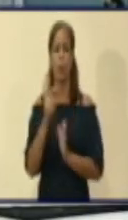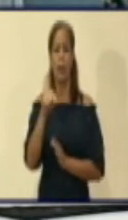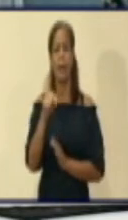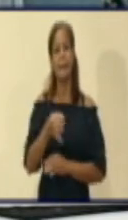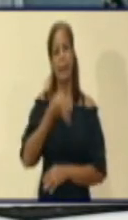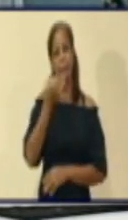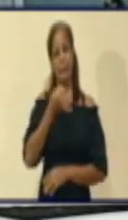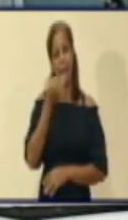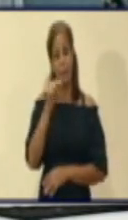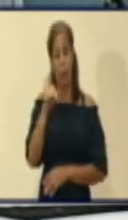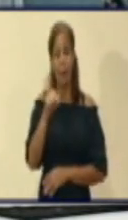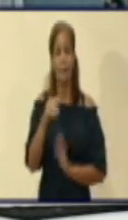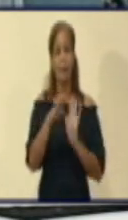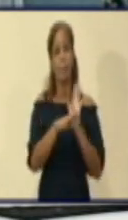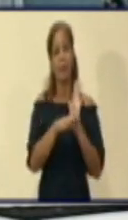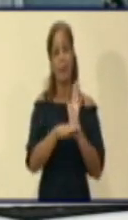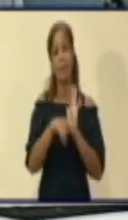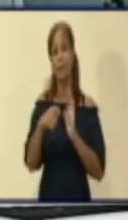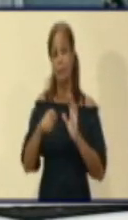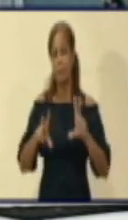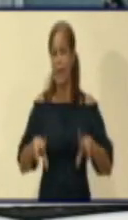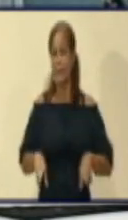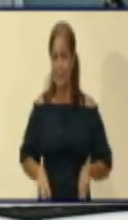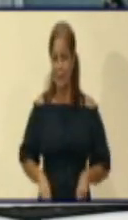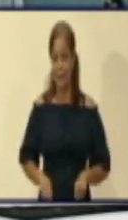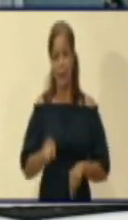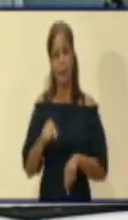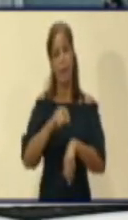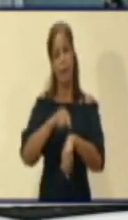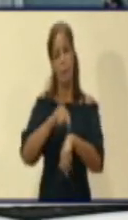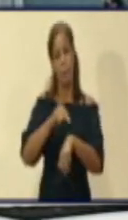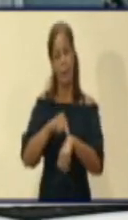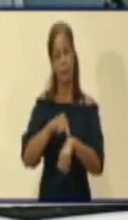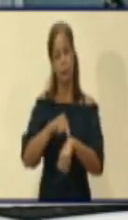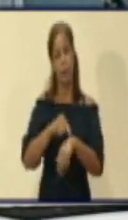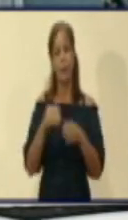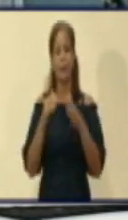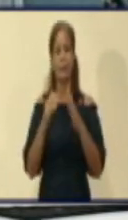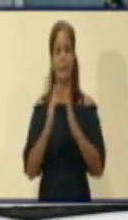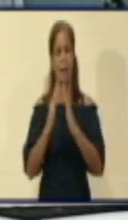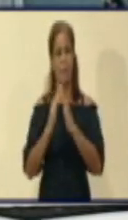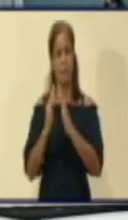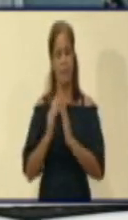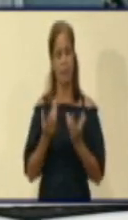se ajustan en el momento actual que está viviendo hoy la provincia de granma incluso con el grupo